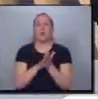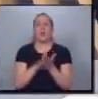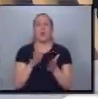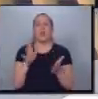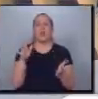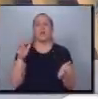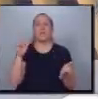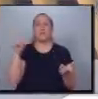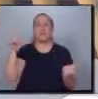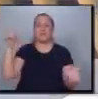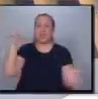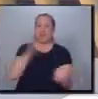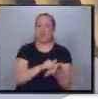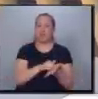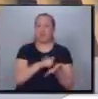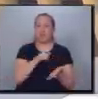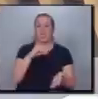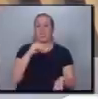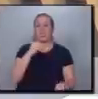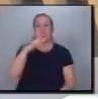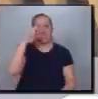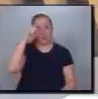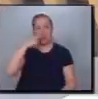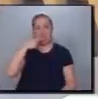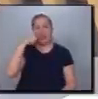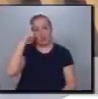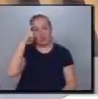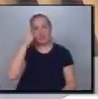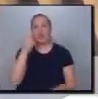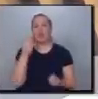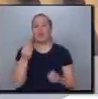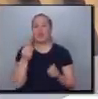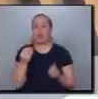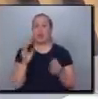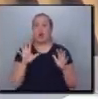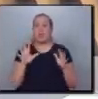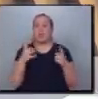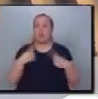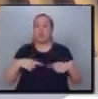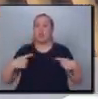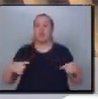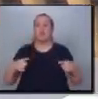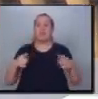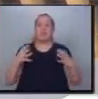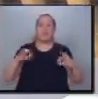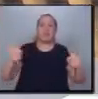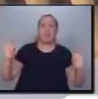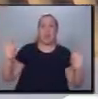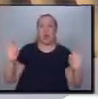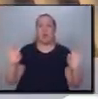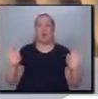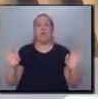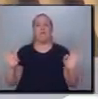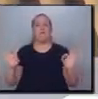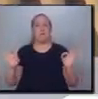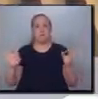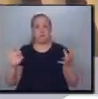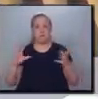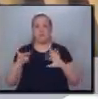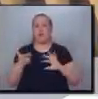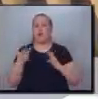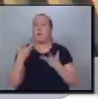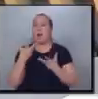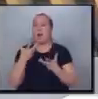Con el episodio de Chapecoense, cómo el destino a veces te pone o te saca de la tragedia. En este caso, el destino, o lo que sea, como lo quieras llamar, le dio una mano grande a estos